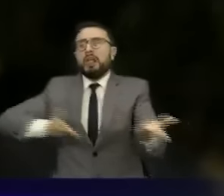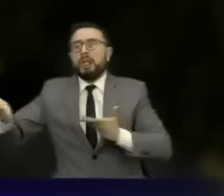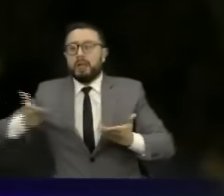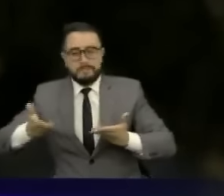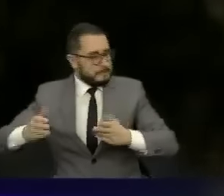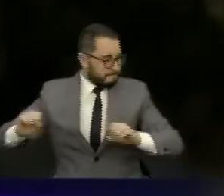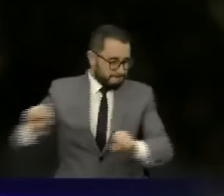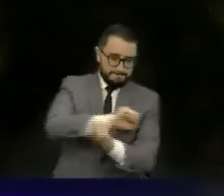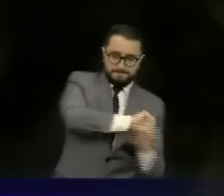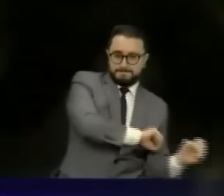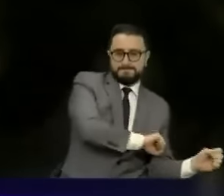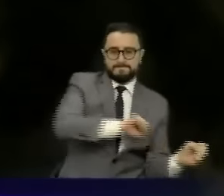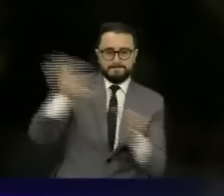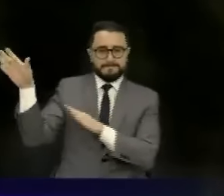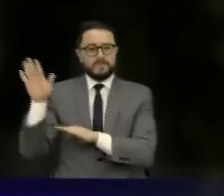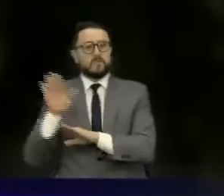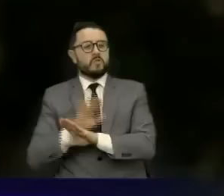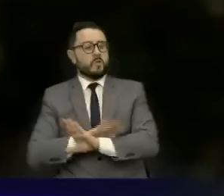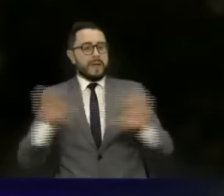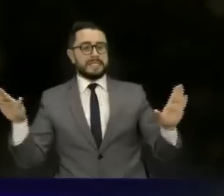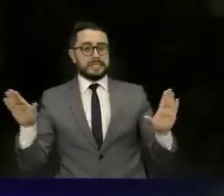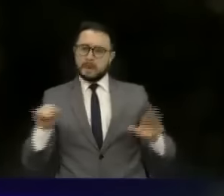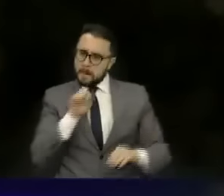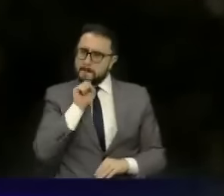Si es así, somos libres hoy.